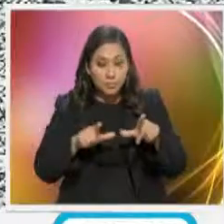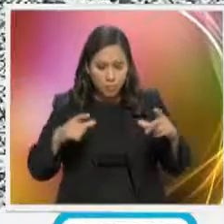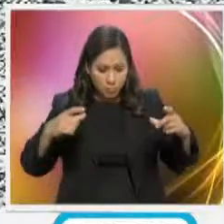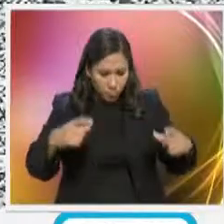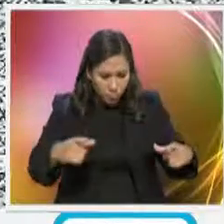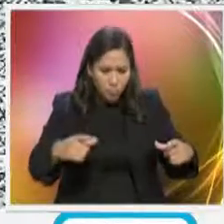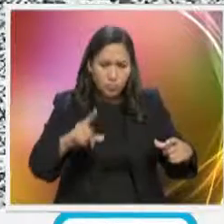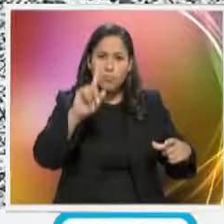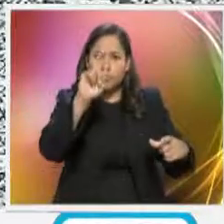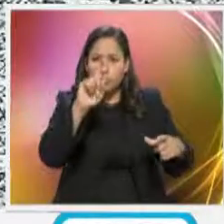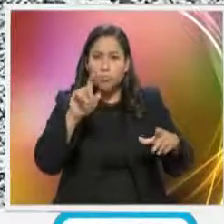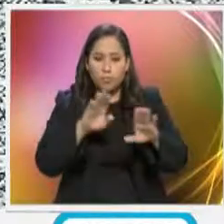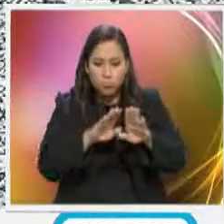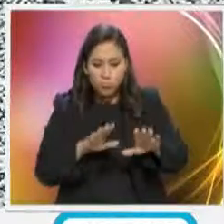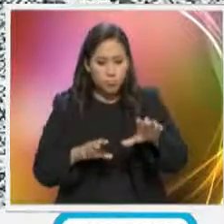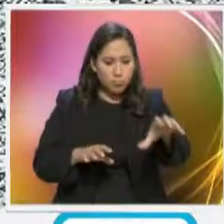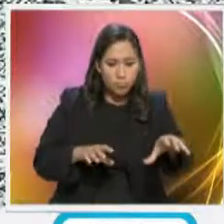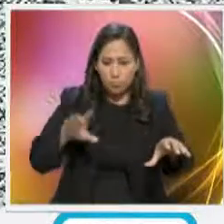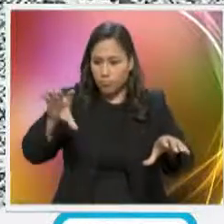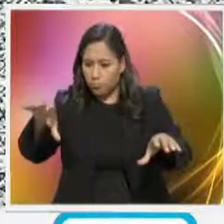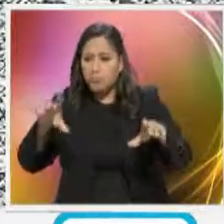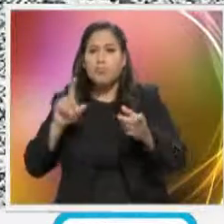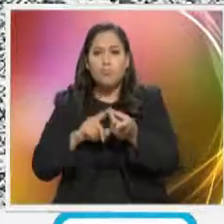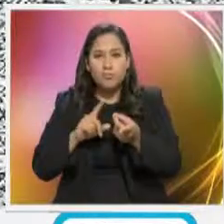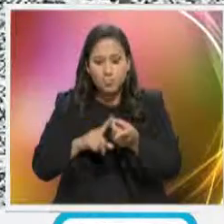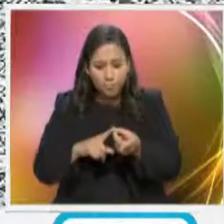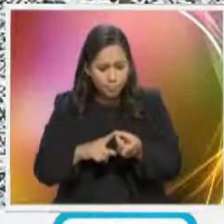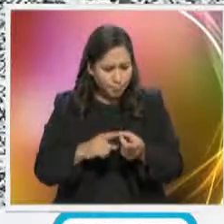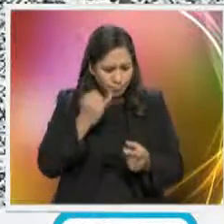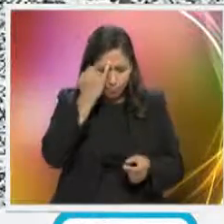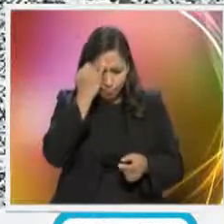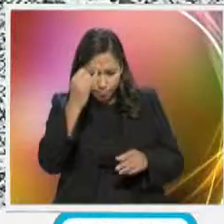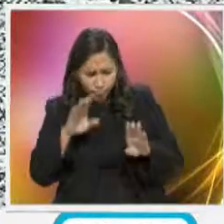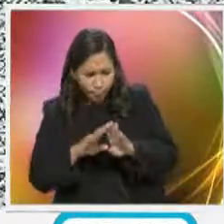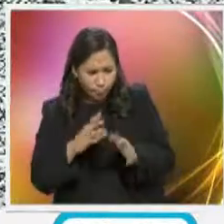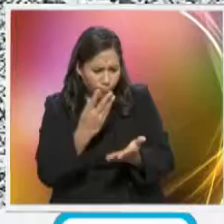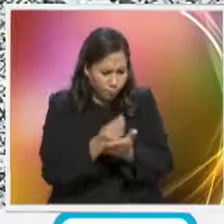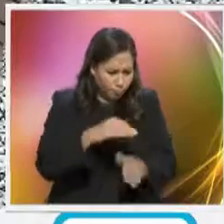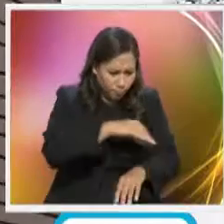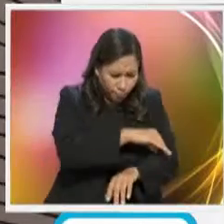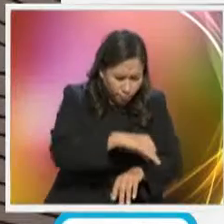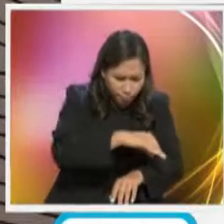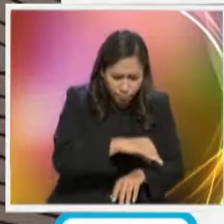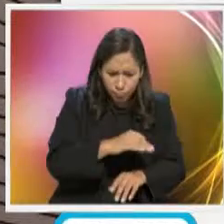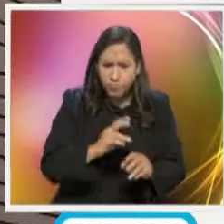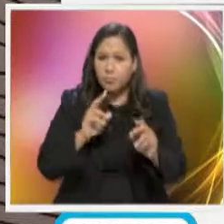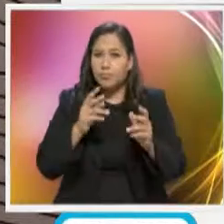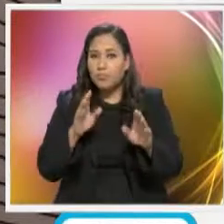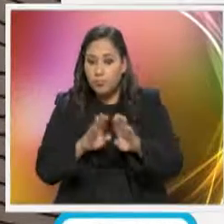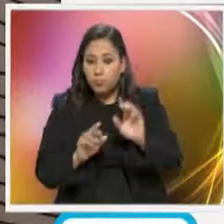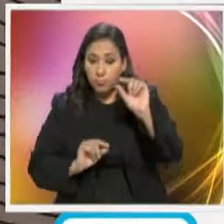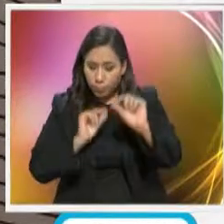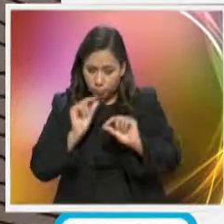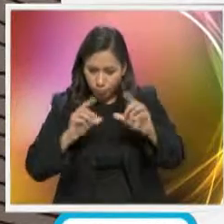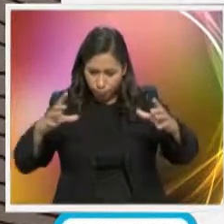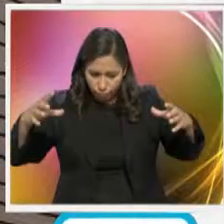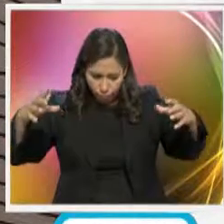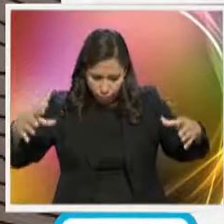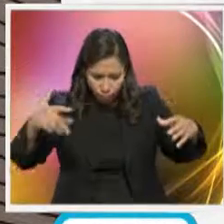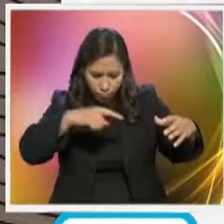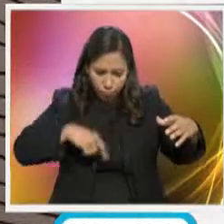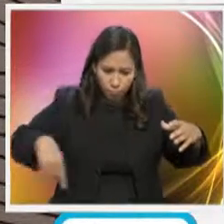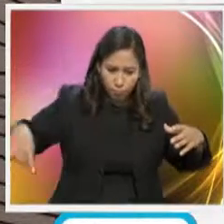se distribuían precisamente y cómo se crearon el tema de ir conformando esta